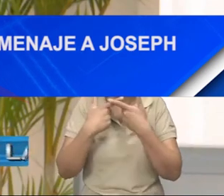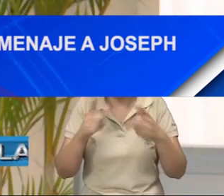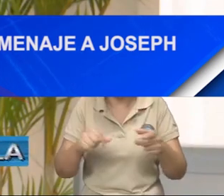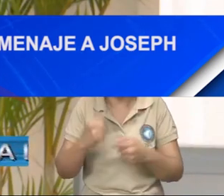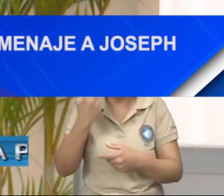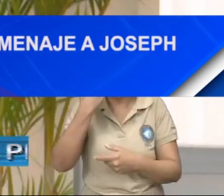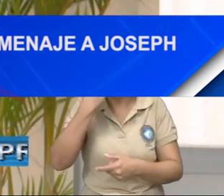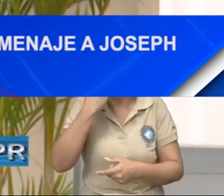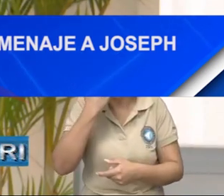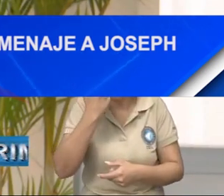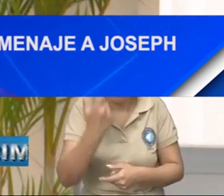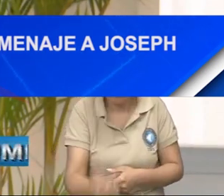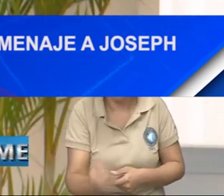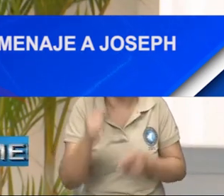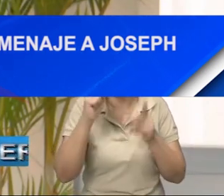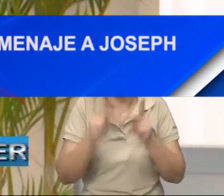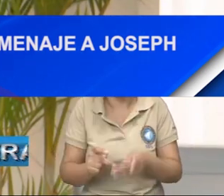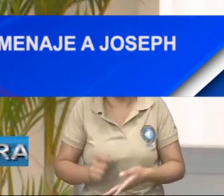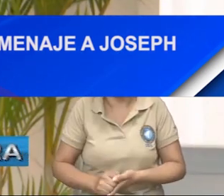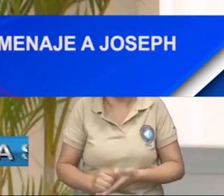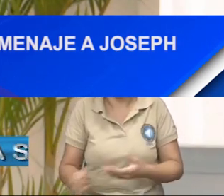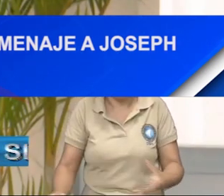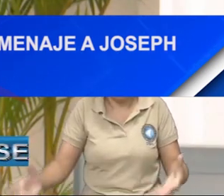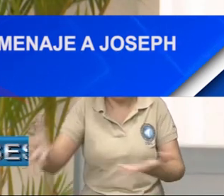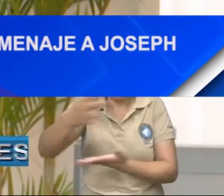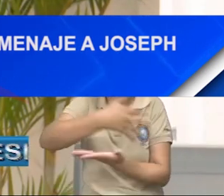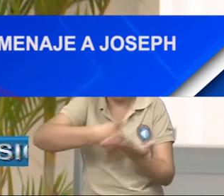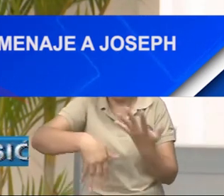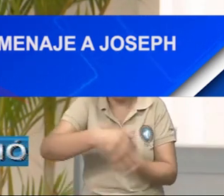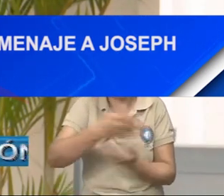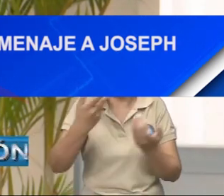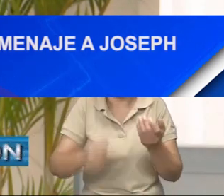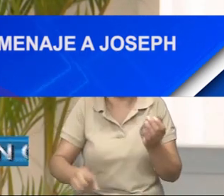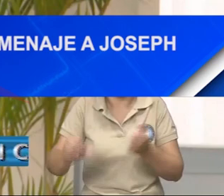fueron reconocidos e incorporados a